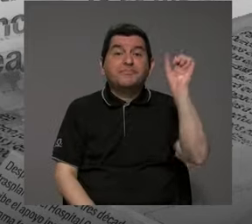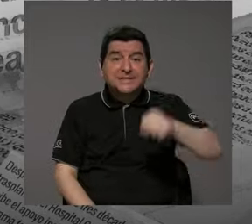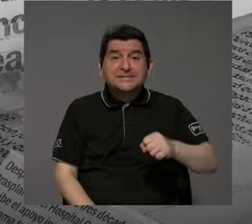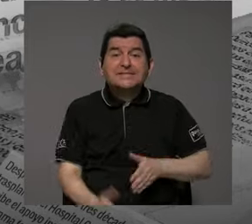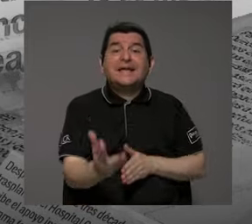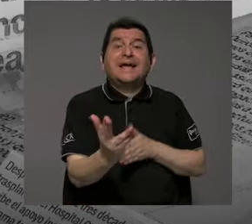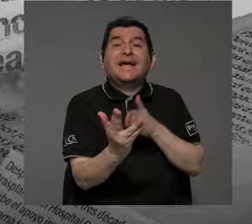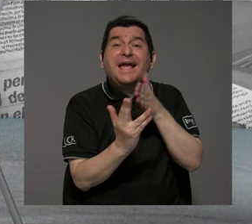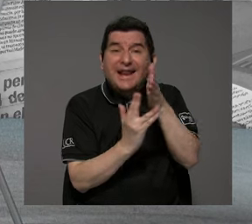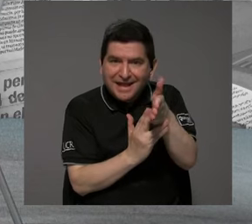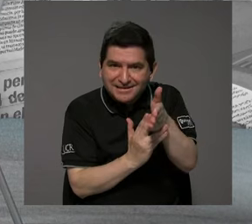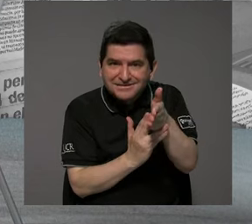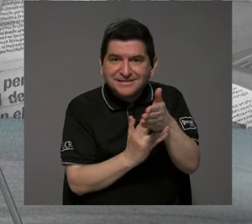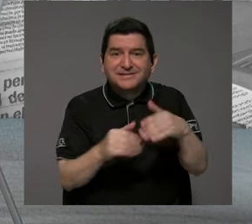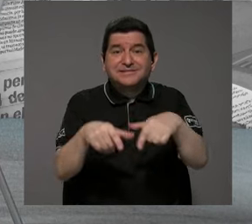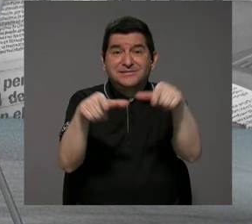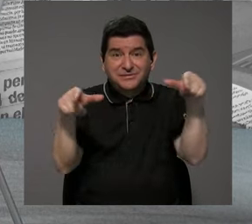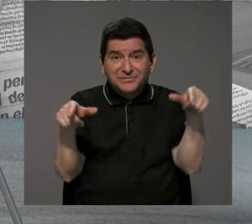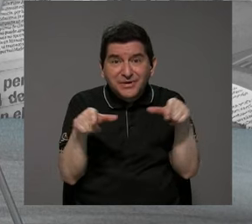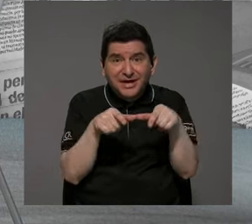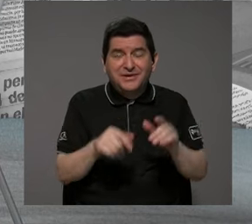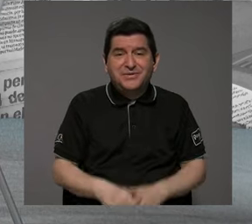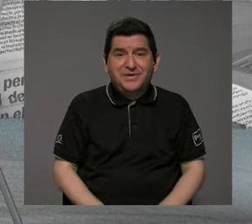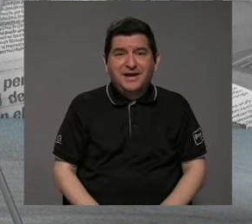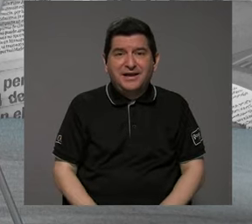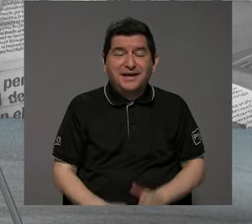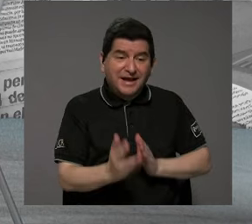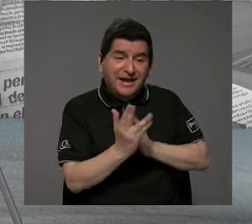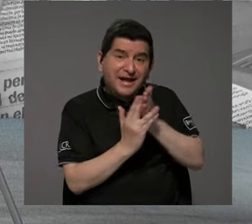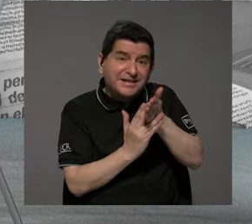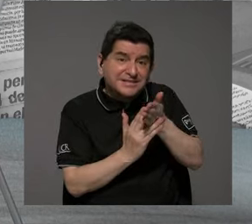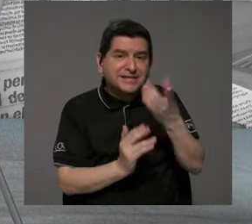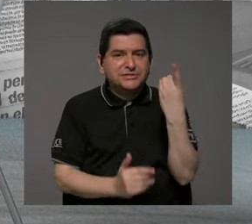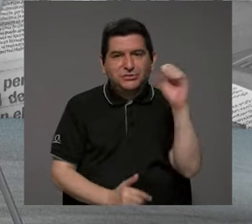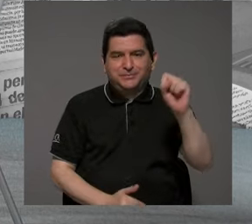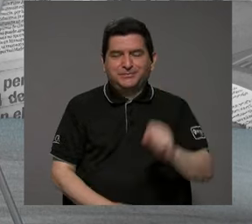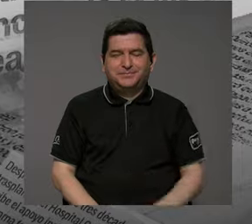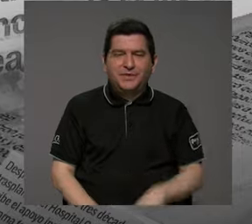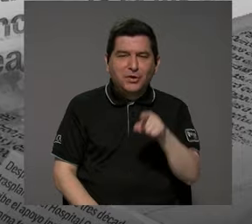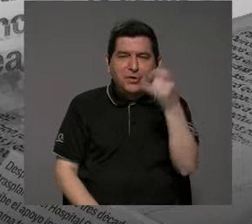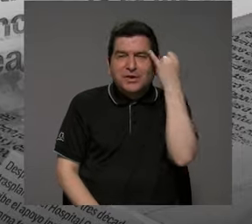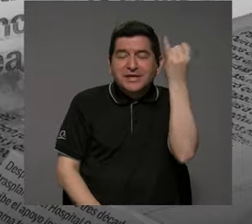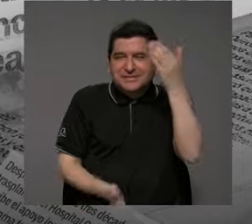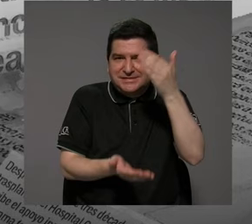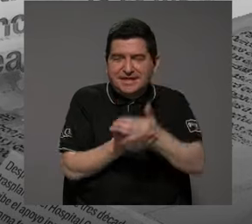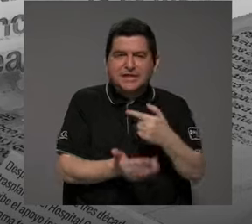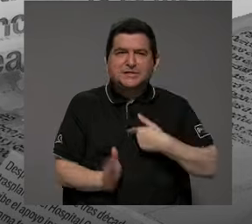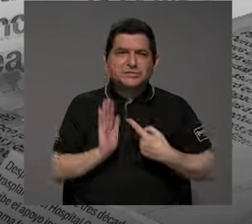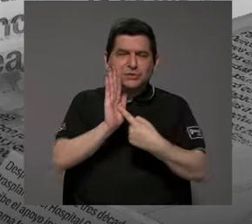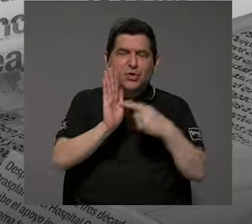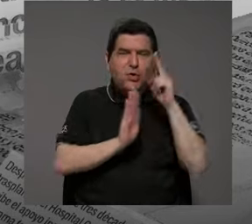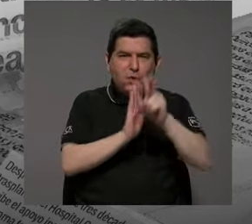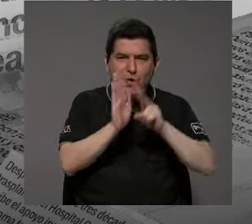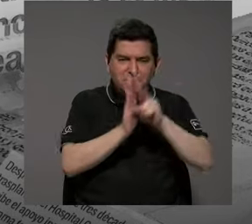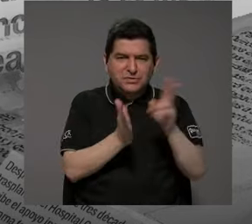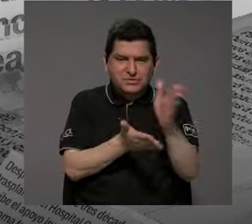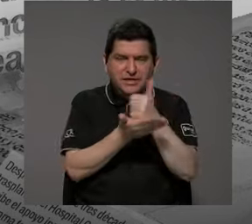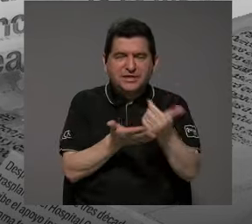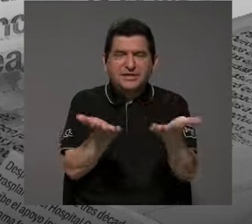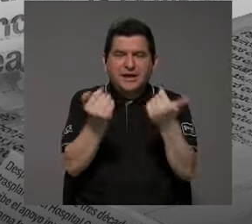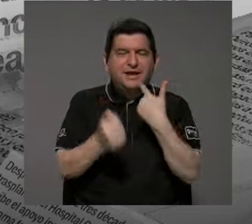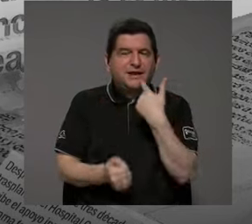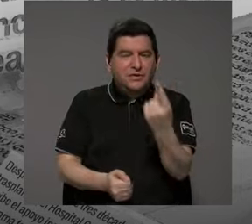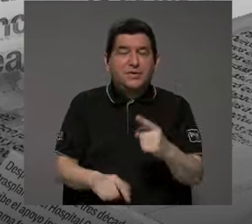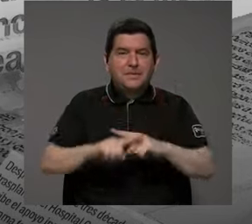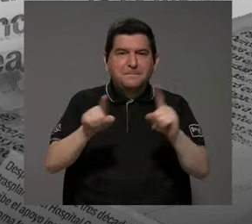entrada perdón porque la entrada es por desamparados nos vamos a quedar con eso yo iba a presentar un video sobre algo que quiero